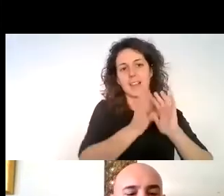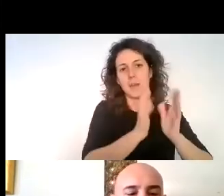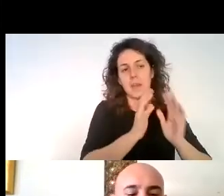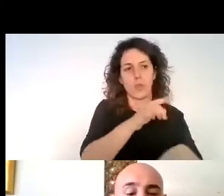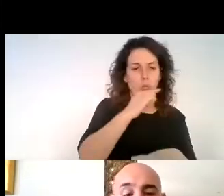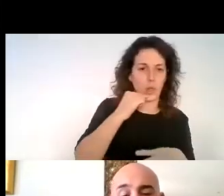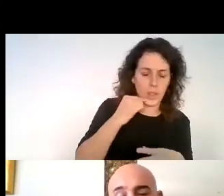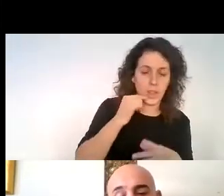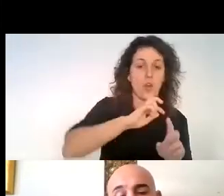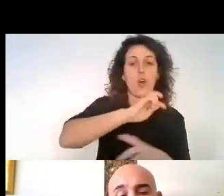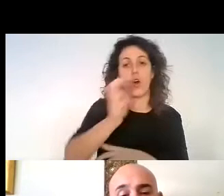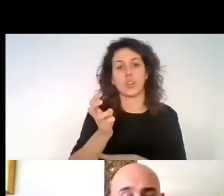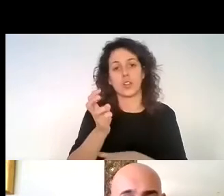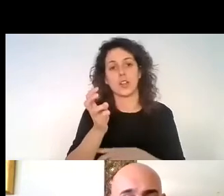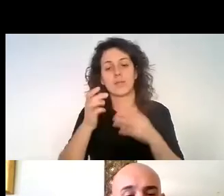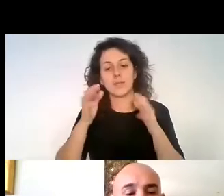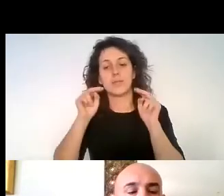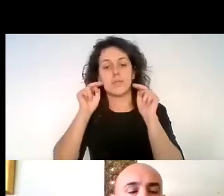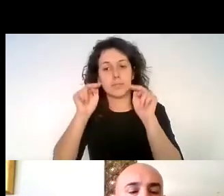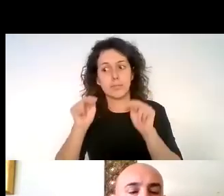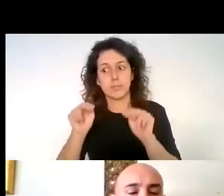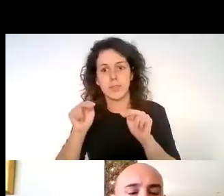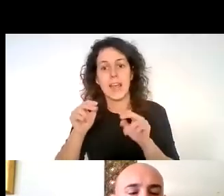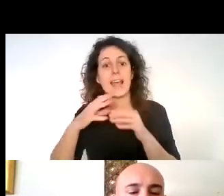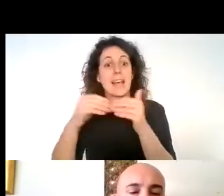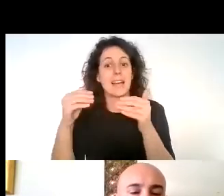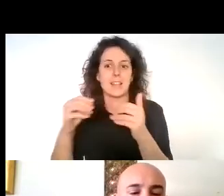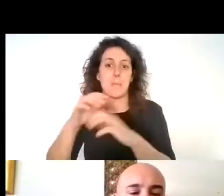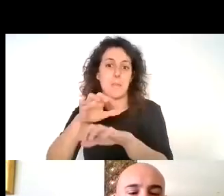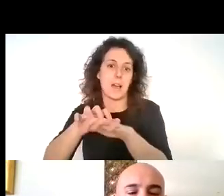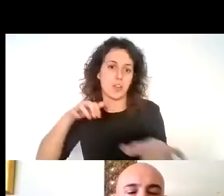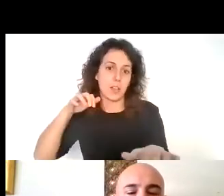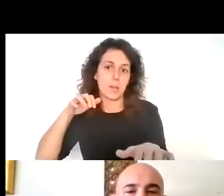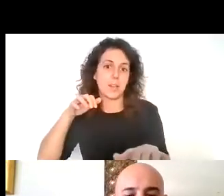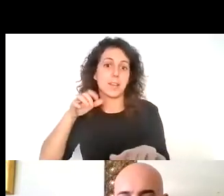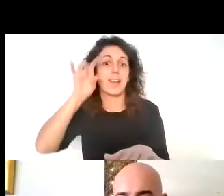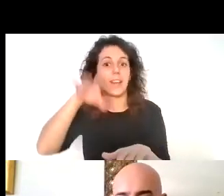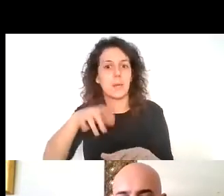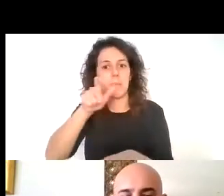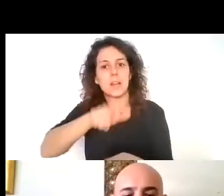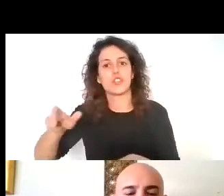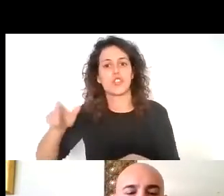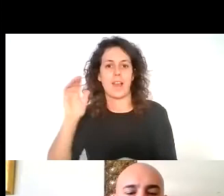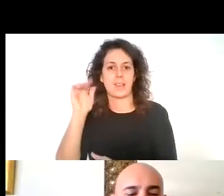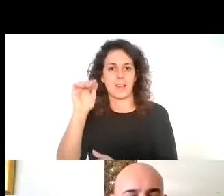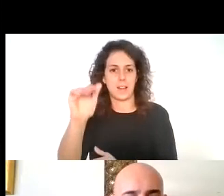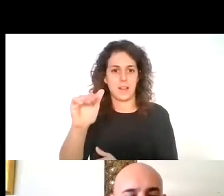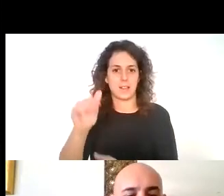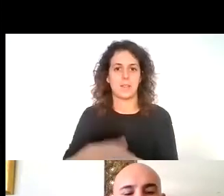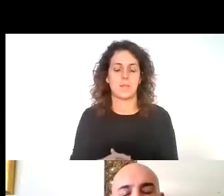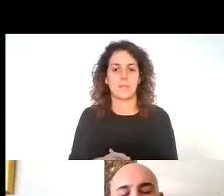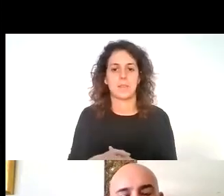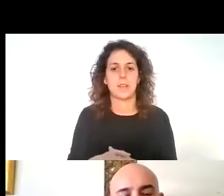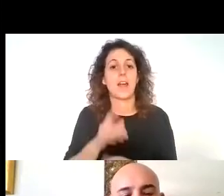dolencias y otras muchas en las que su cliente, de forma mayoritaria, es un residente extranjero. Contamos también